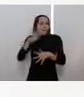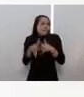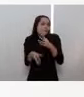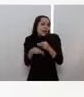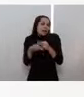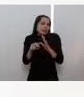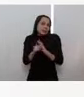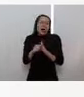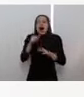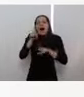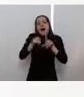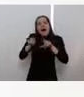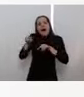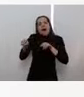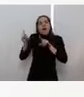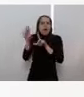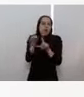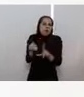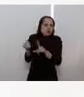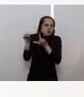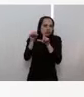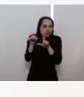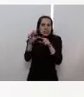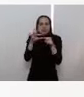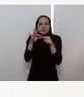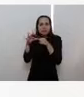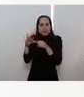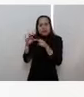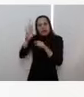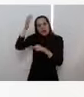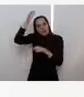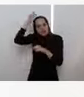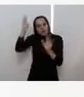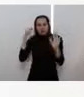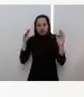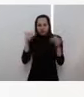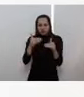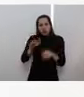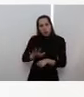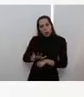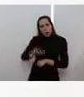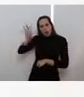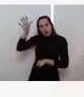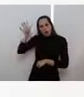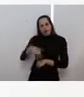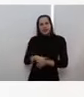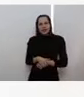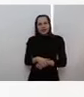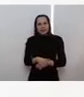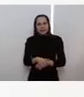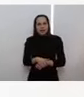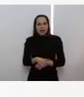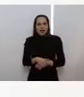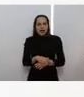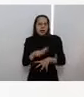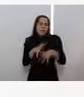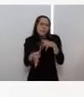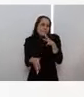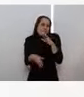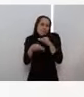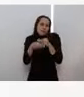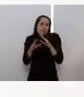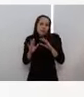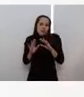para algunos de los posgrados de enfermería enfermería con enfoque en oncología y estos se han mantenido y los